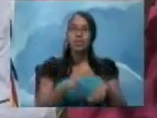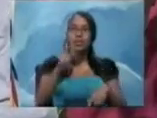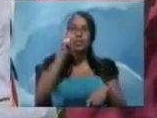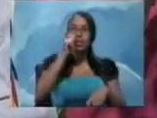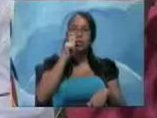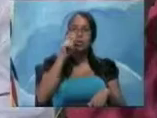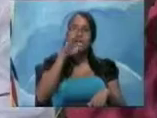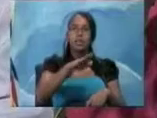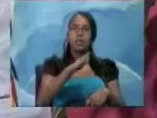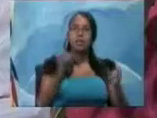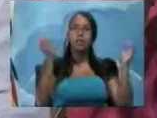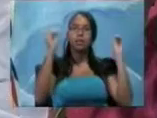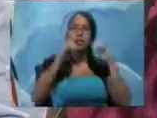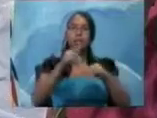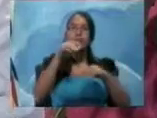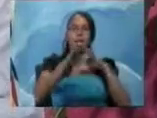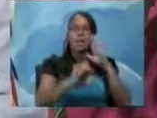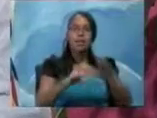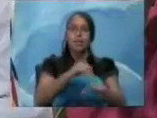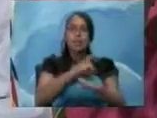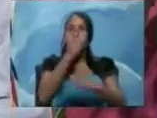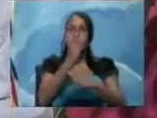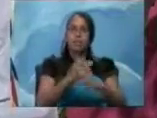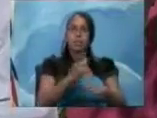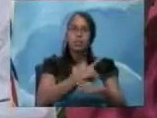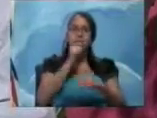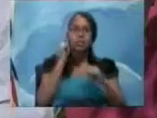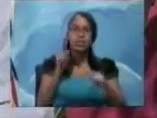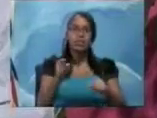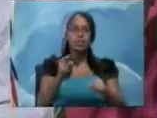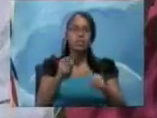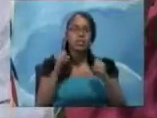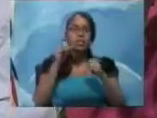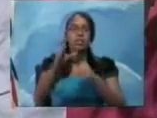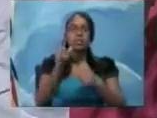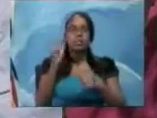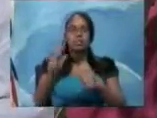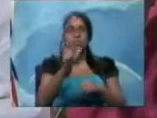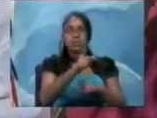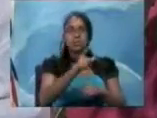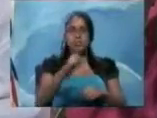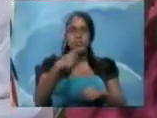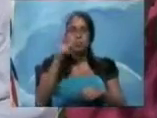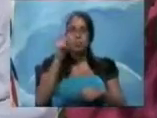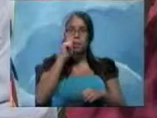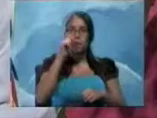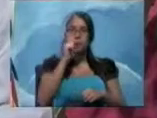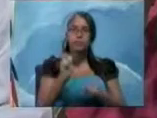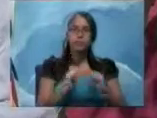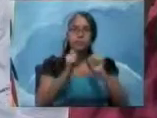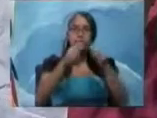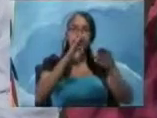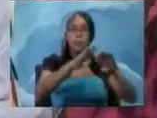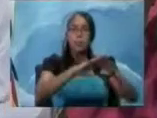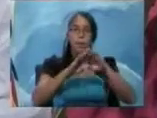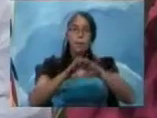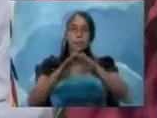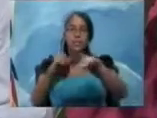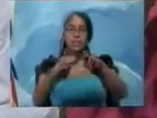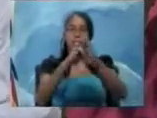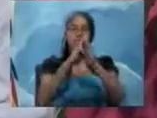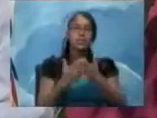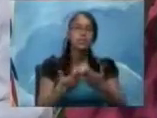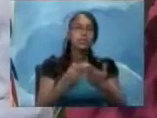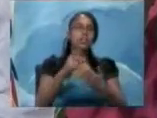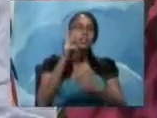estaba poniéndose en pie en medio de esta multitud Cuando Pedro comienza a administrar esa palabra el verso que